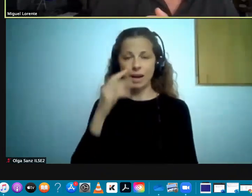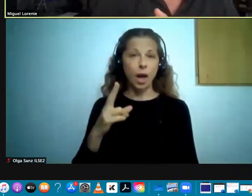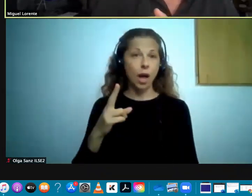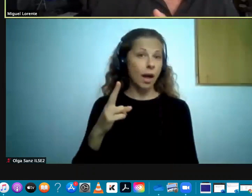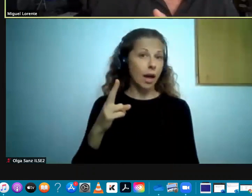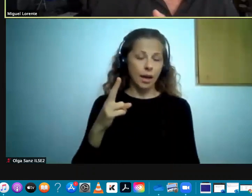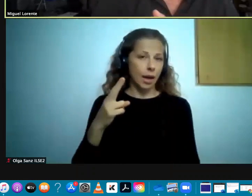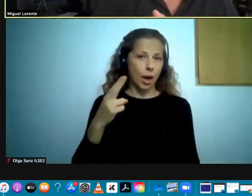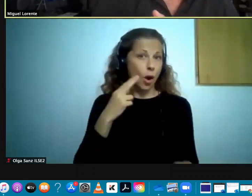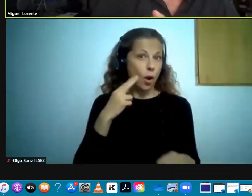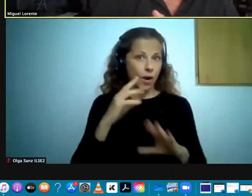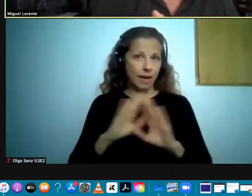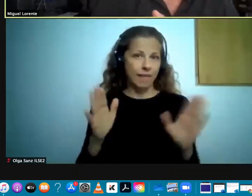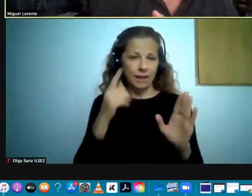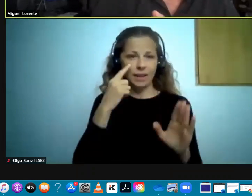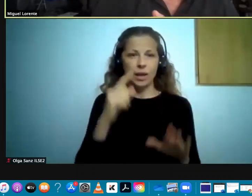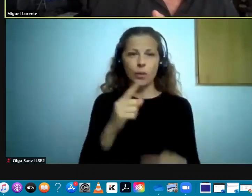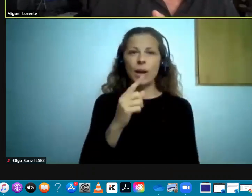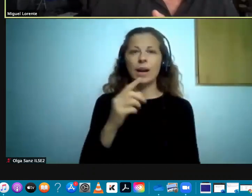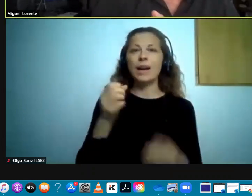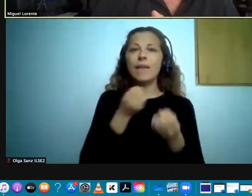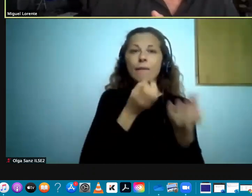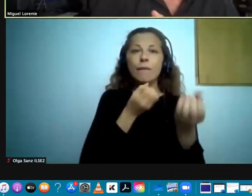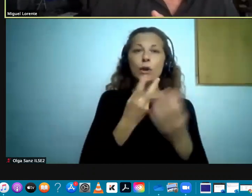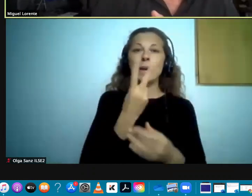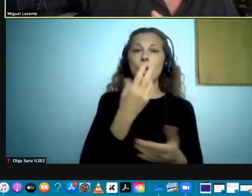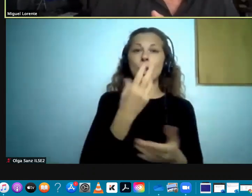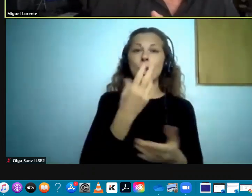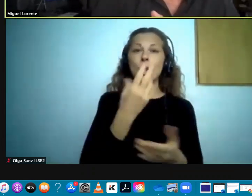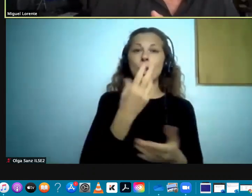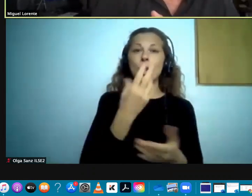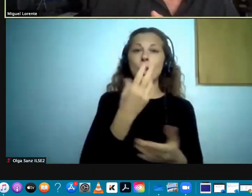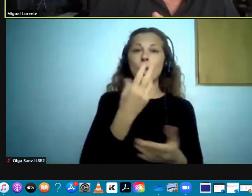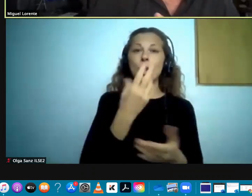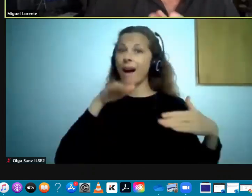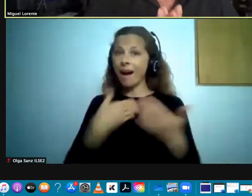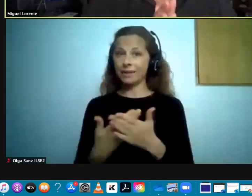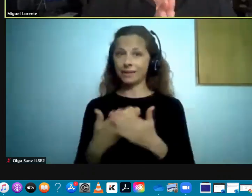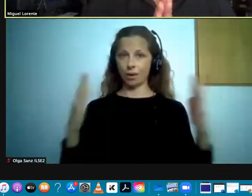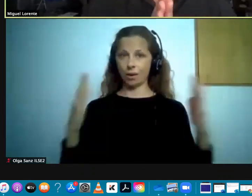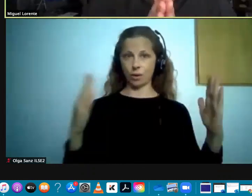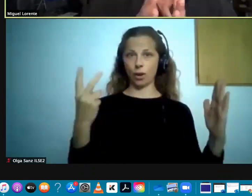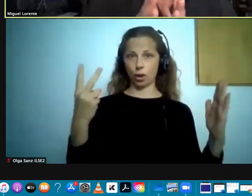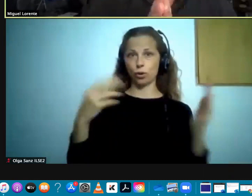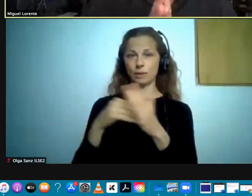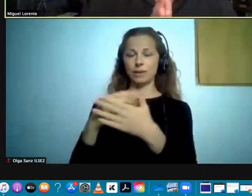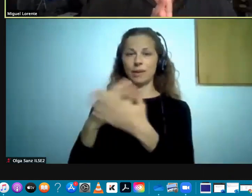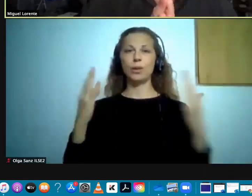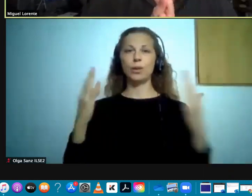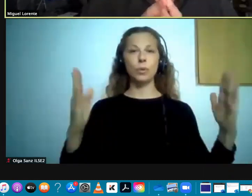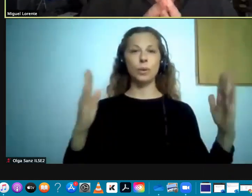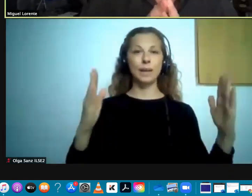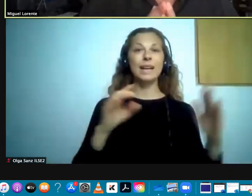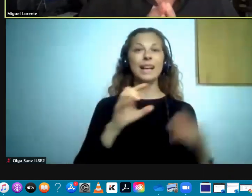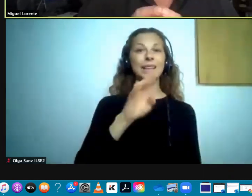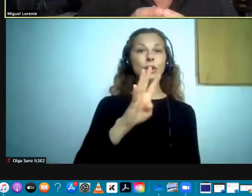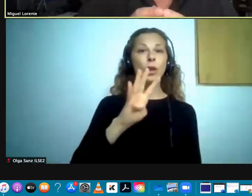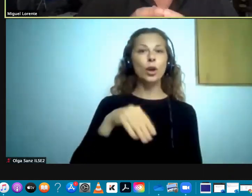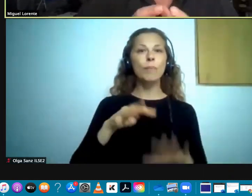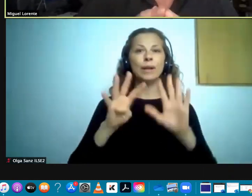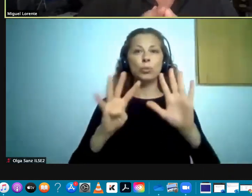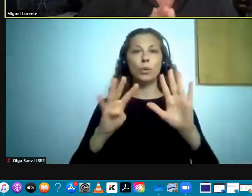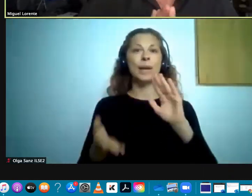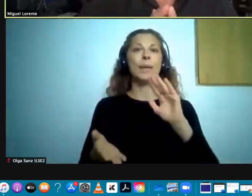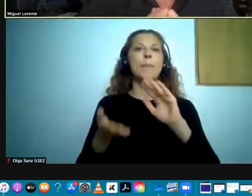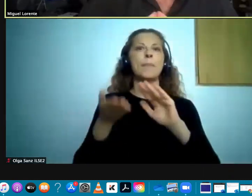el informe anterior, de 2013 a 2019, que es el último, se ha producido un incremento del 14,9% en el